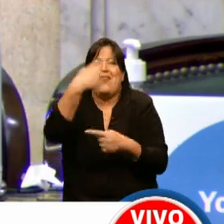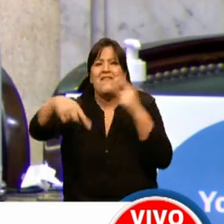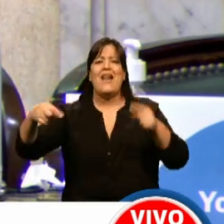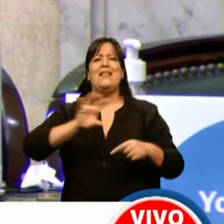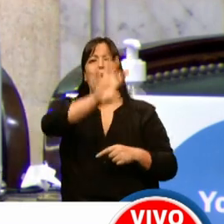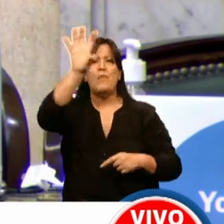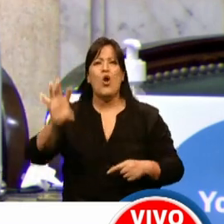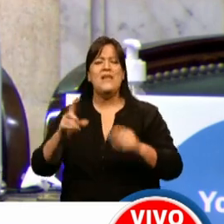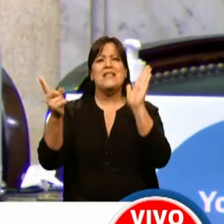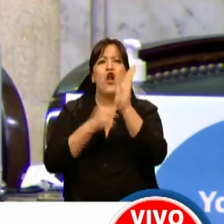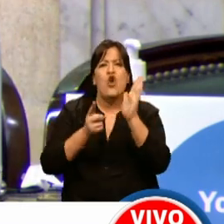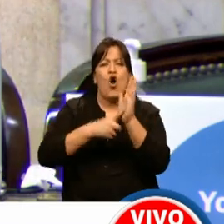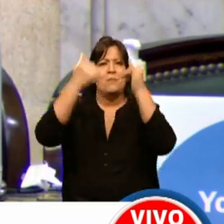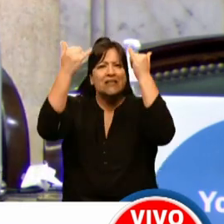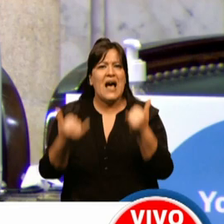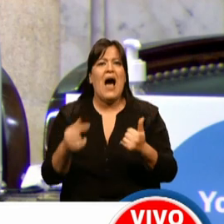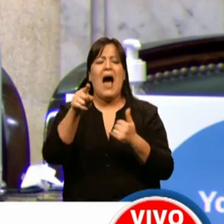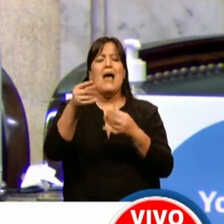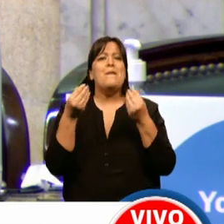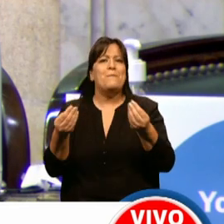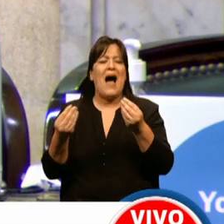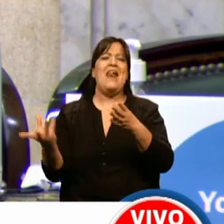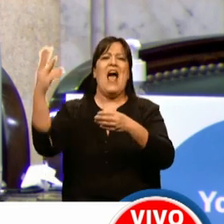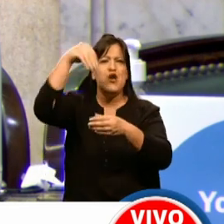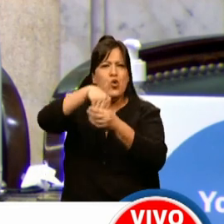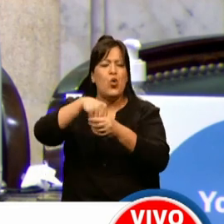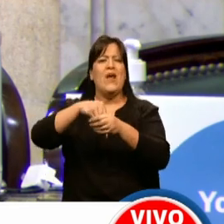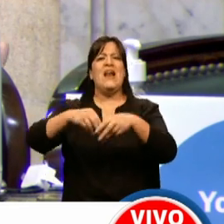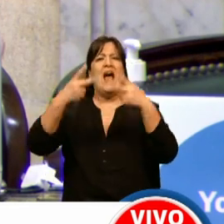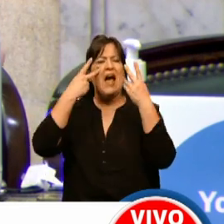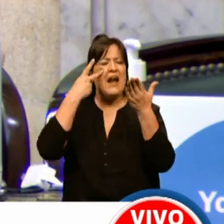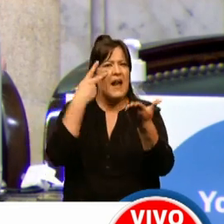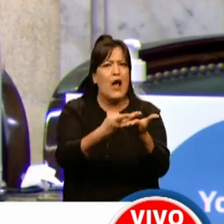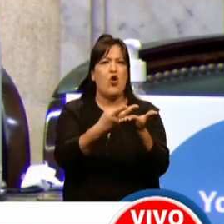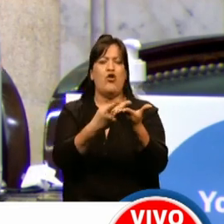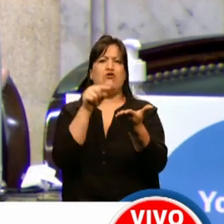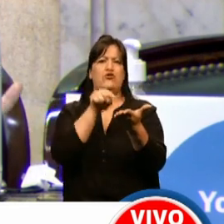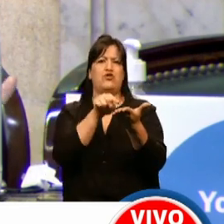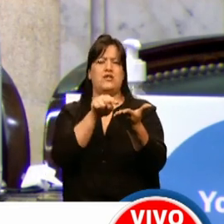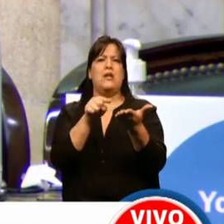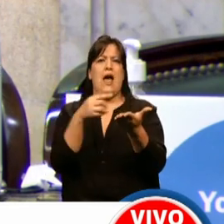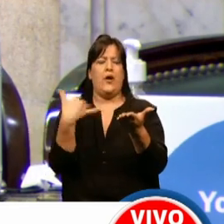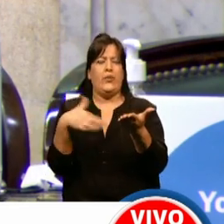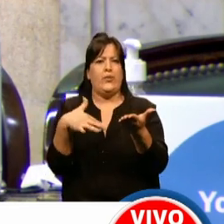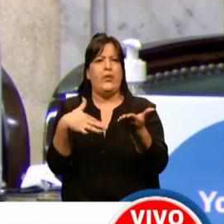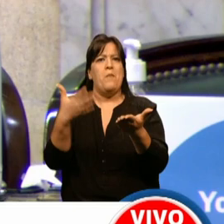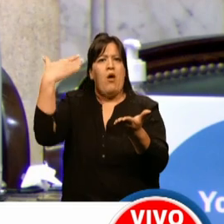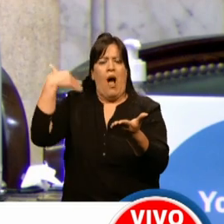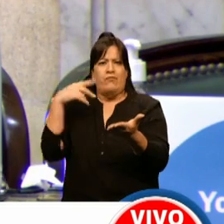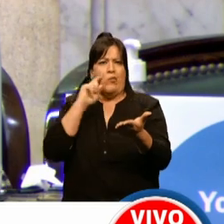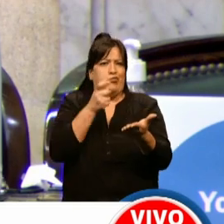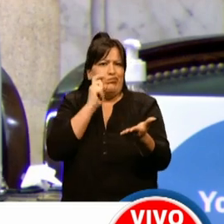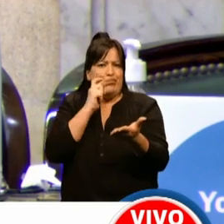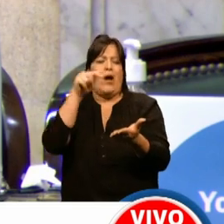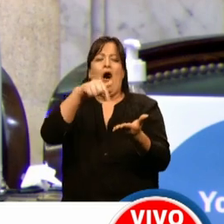provincias las normas que han sacado para poder incluir y reconocer está esta vulnerabilidad que estábamos viviendo